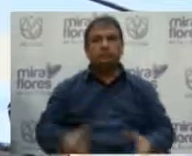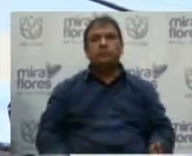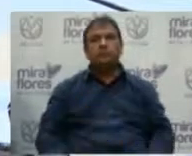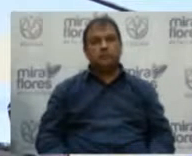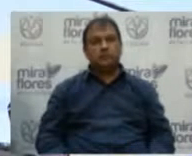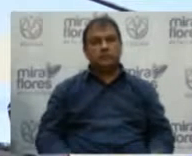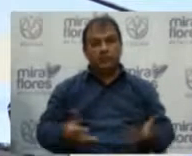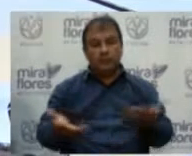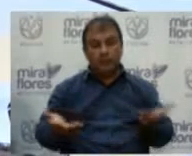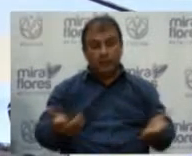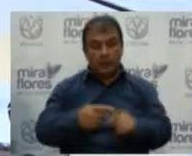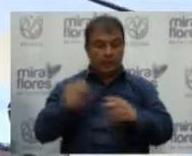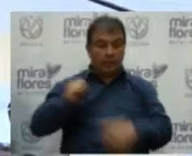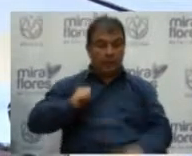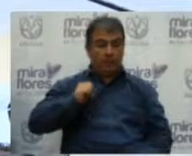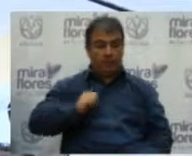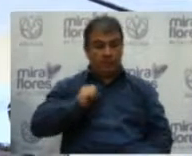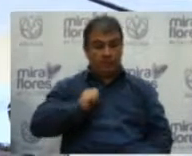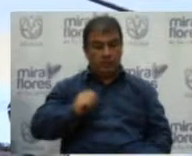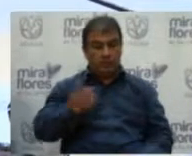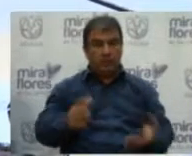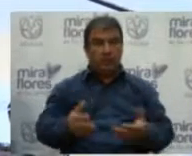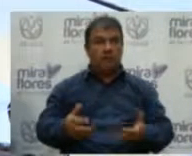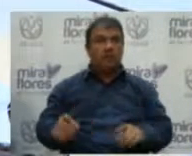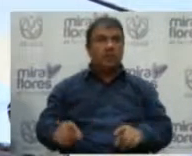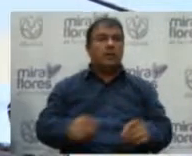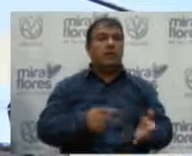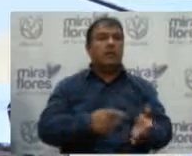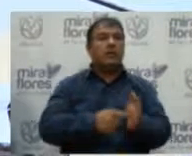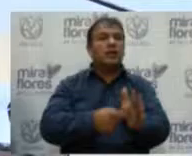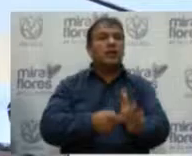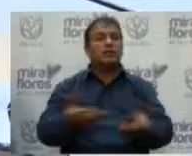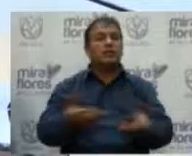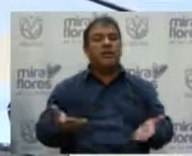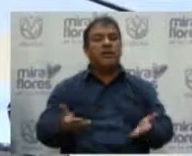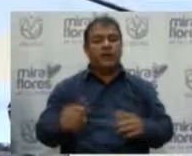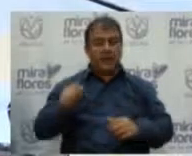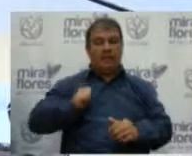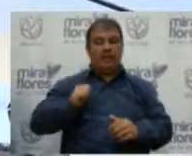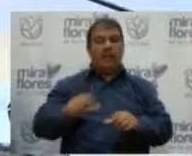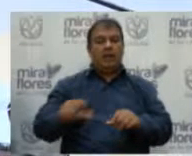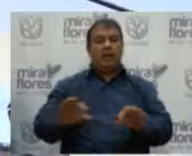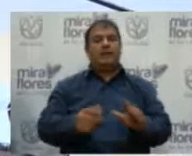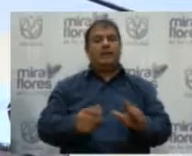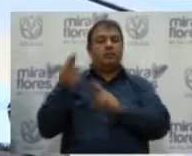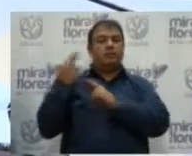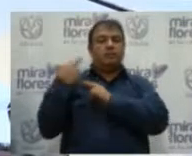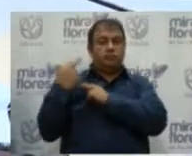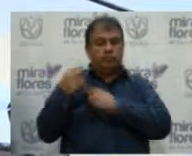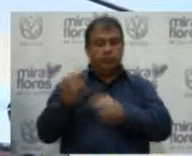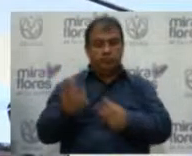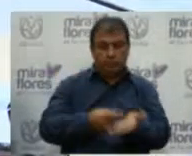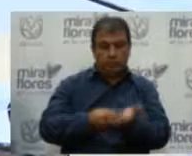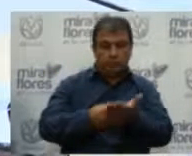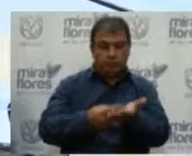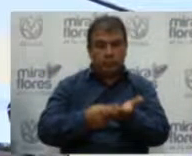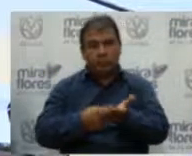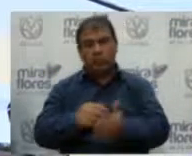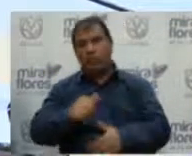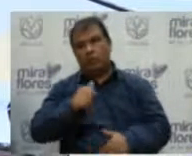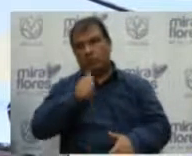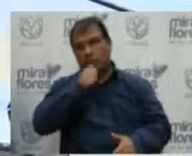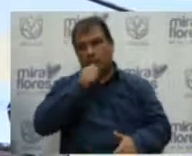La municipalidad, la presencia del municipio se materializa en el hecho de que es el actor que se encarga de coordinar con los